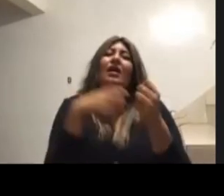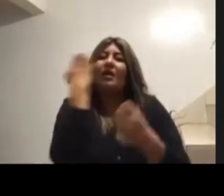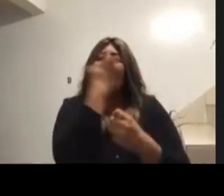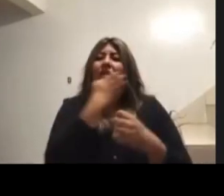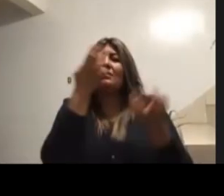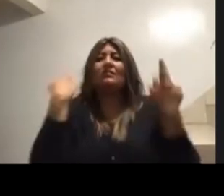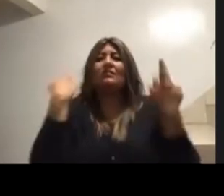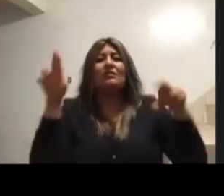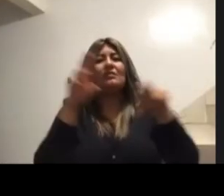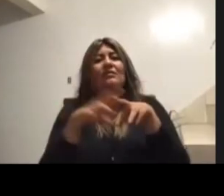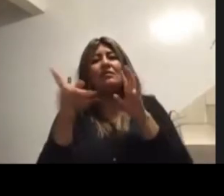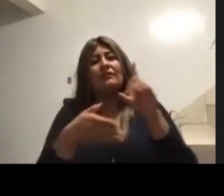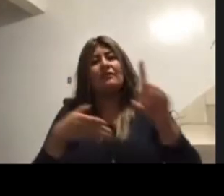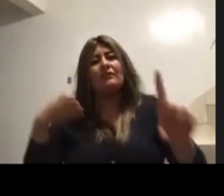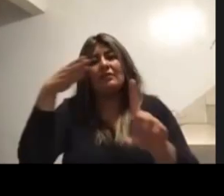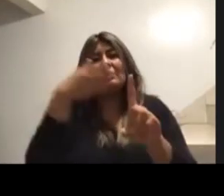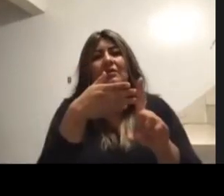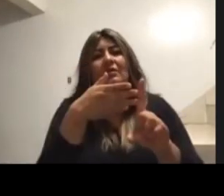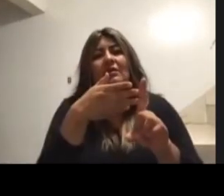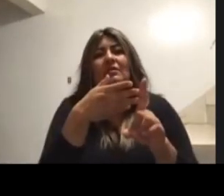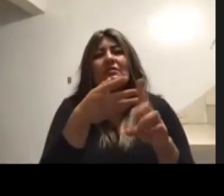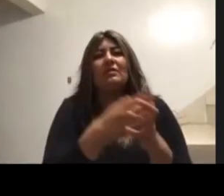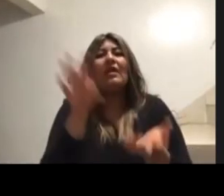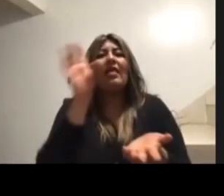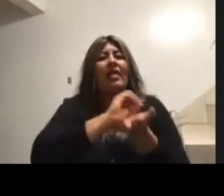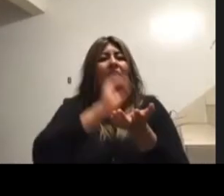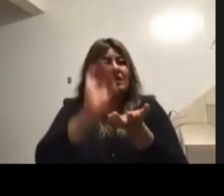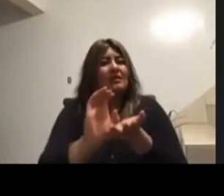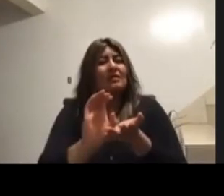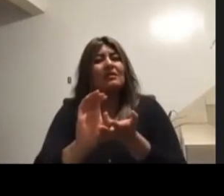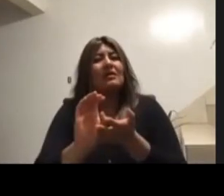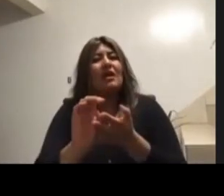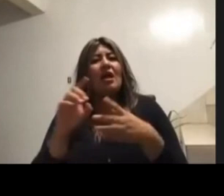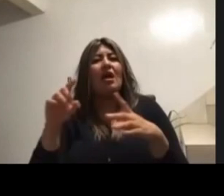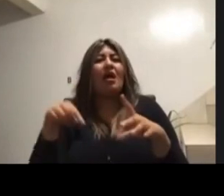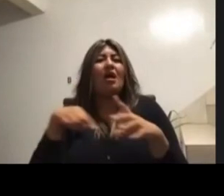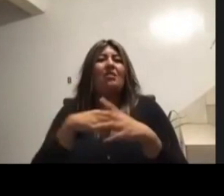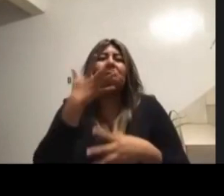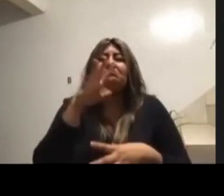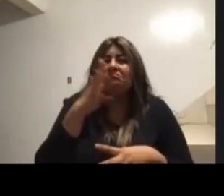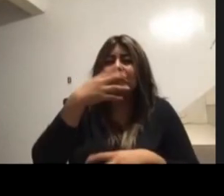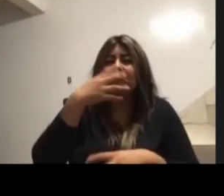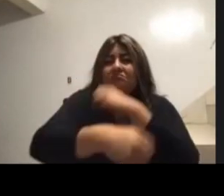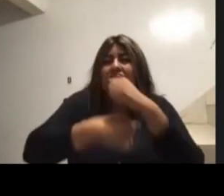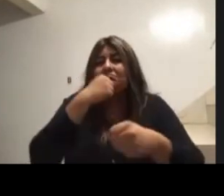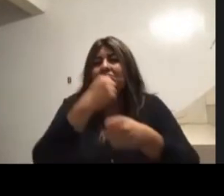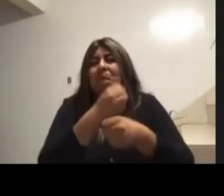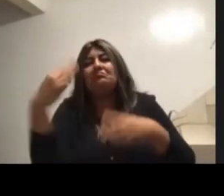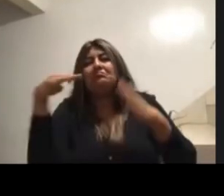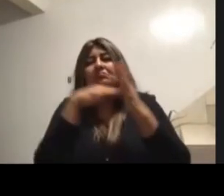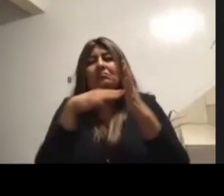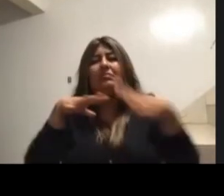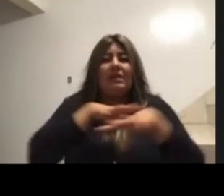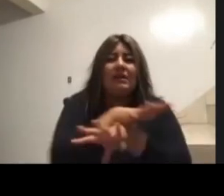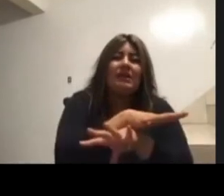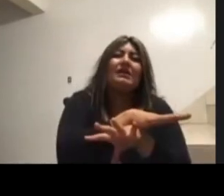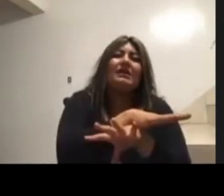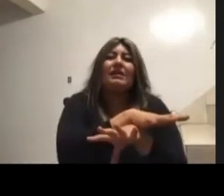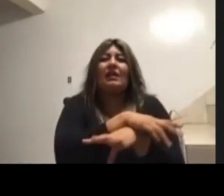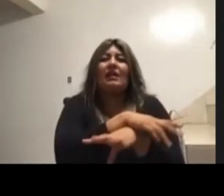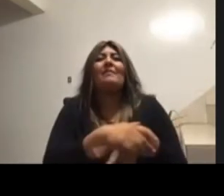en función de discapacidad. Alrededor del año 2000 cambian los términos